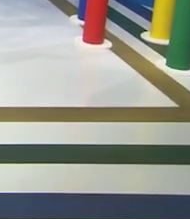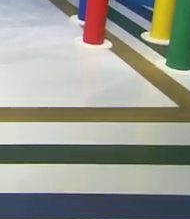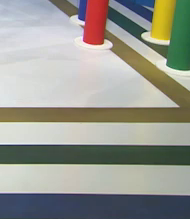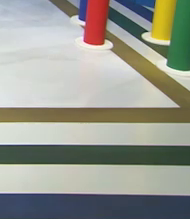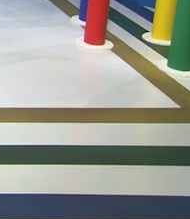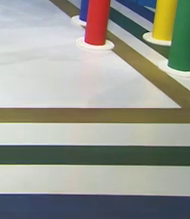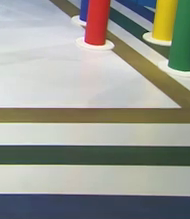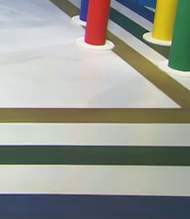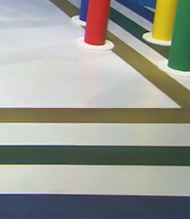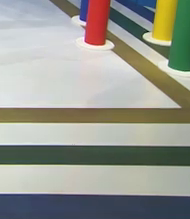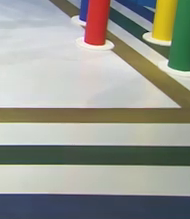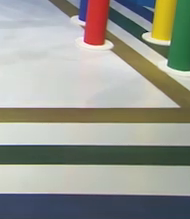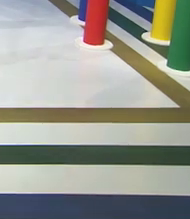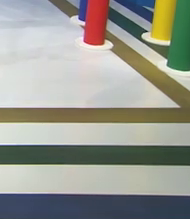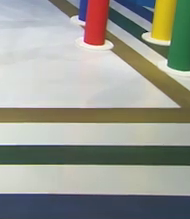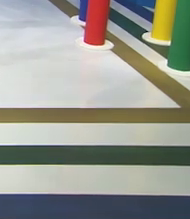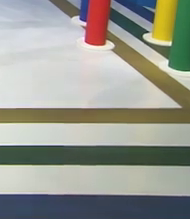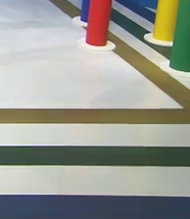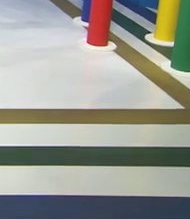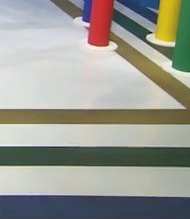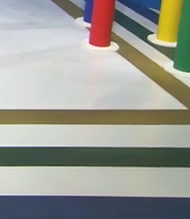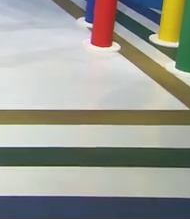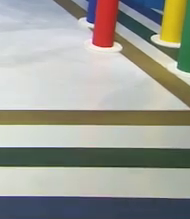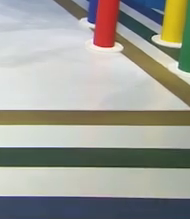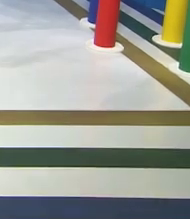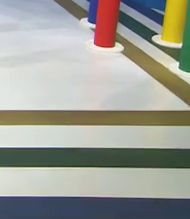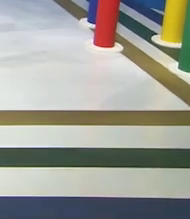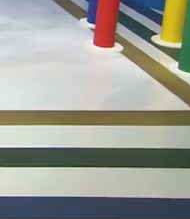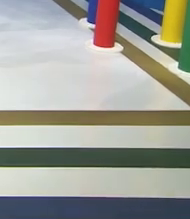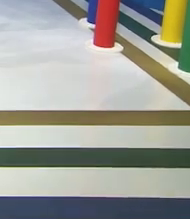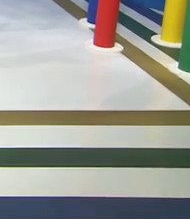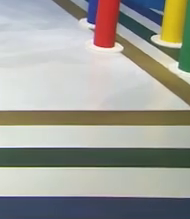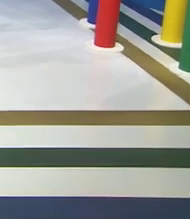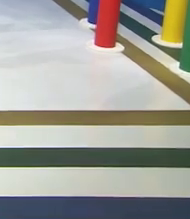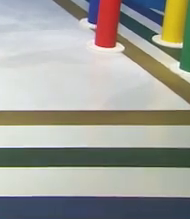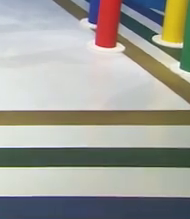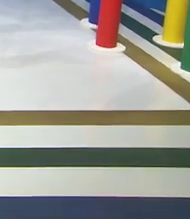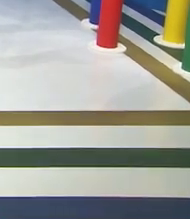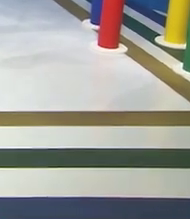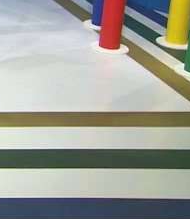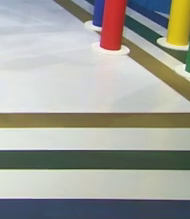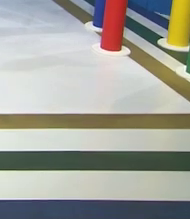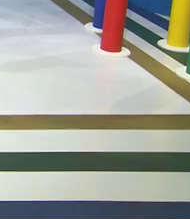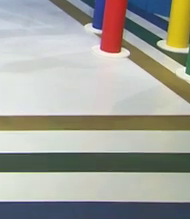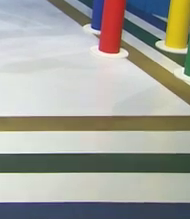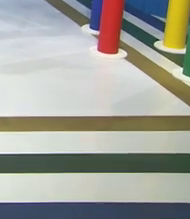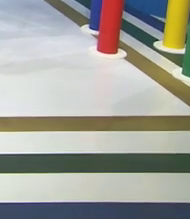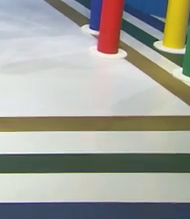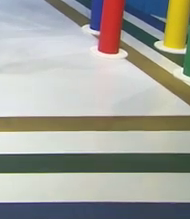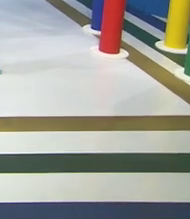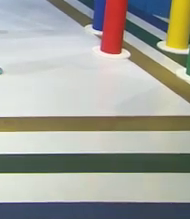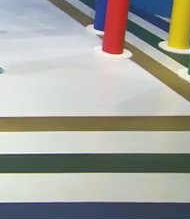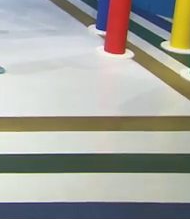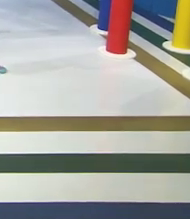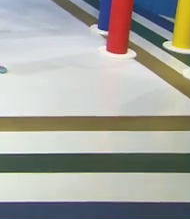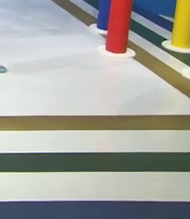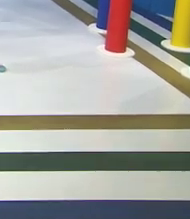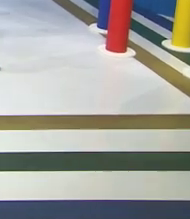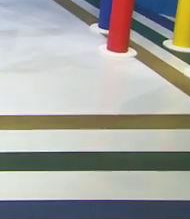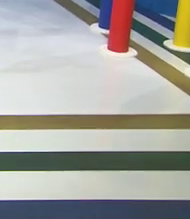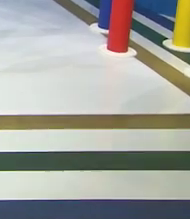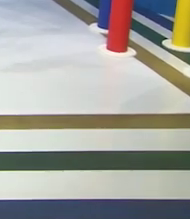muy bien bueno ahora como le harías para que brinque a ver qué bien que tu